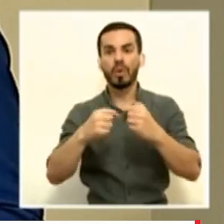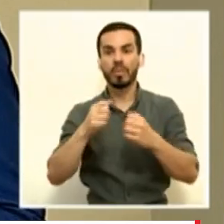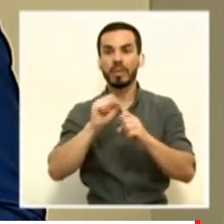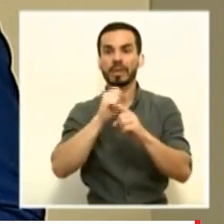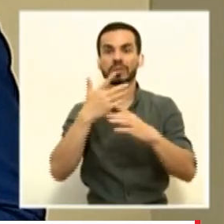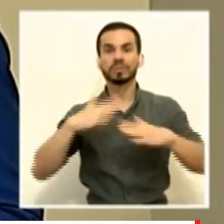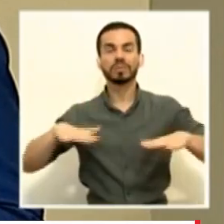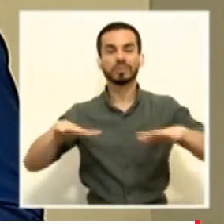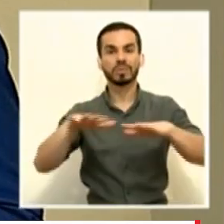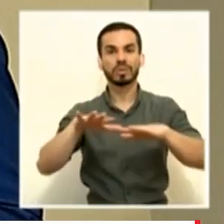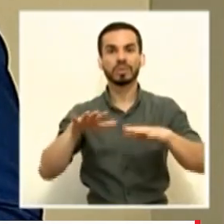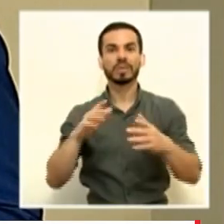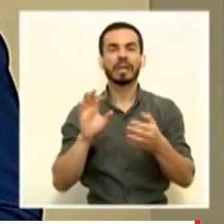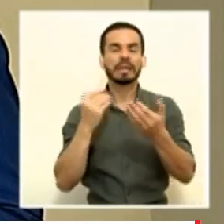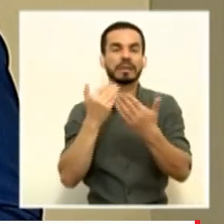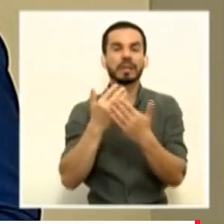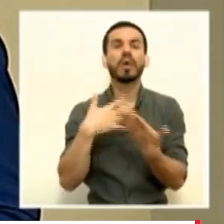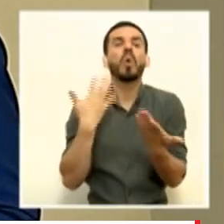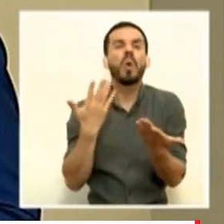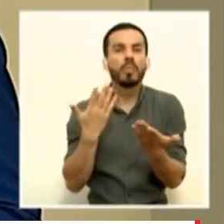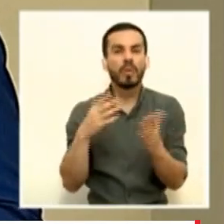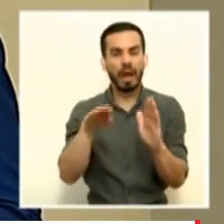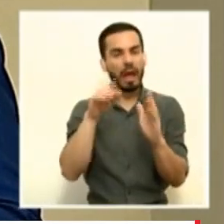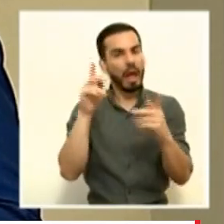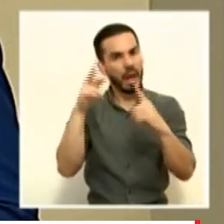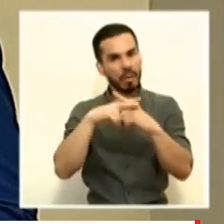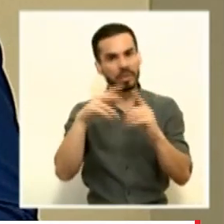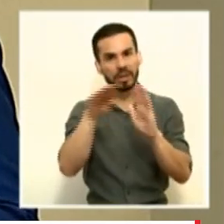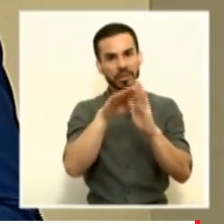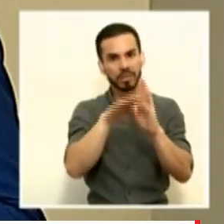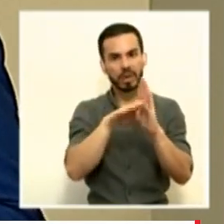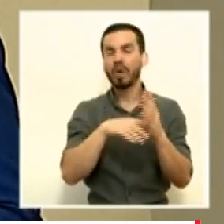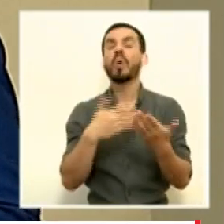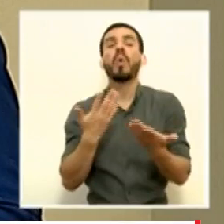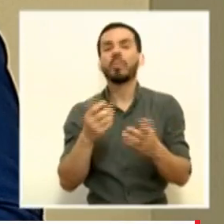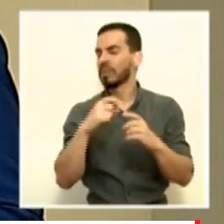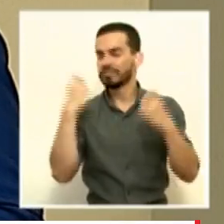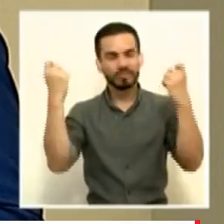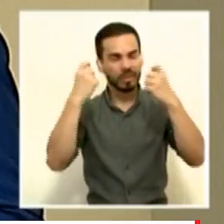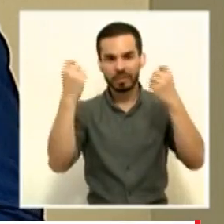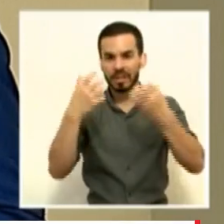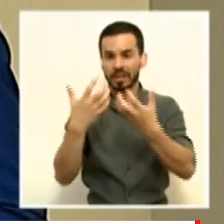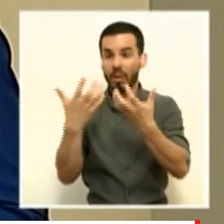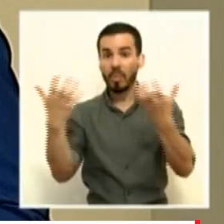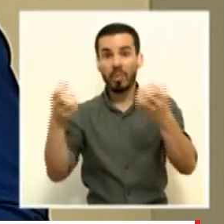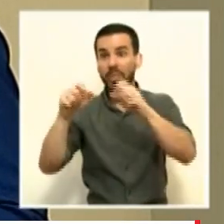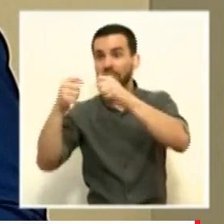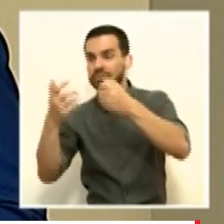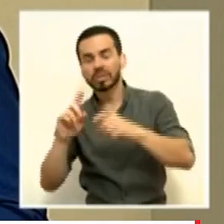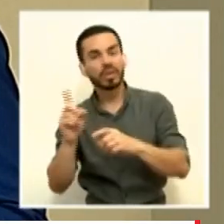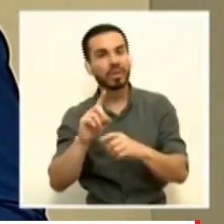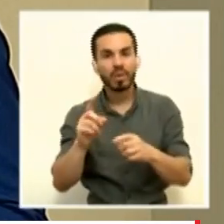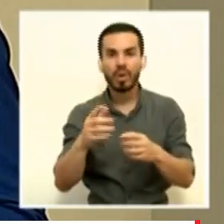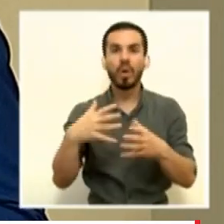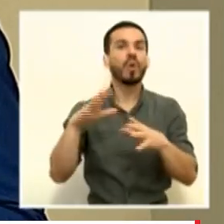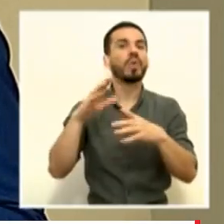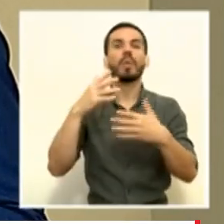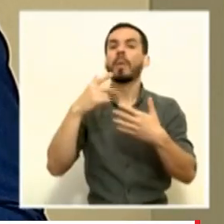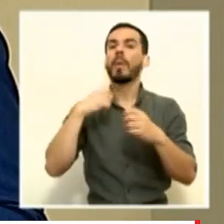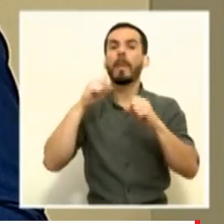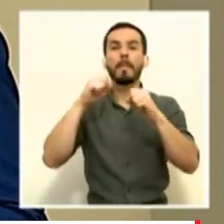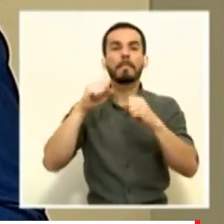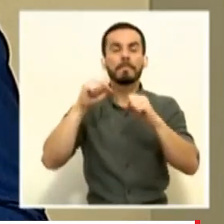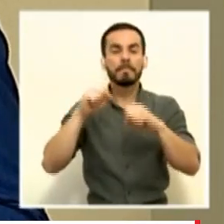que teníamos. ¿Cómo? Aplicando protocolos. ¿Cómo? No haciendo fiestas, no rompiendo burbujas sociales. ¿Cómo? No permitiendo